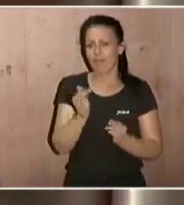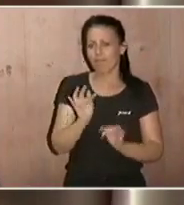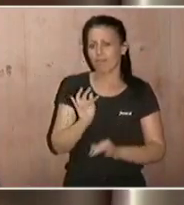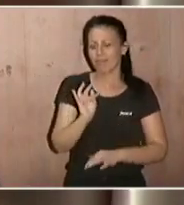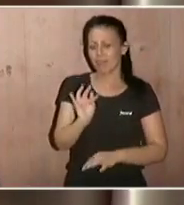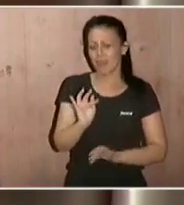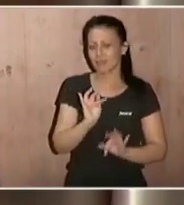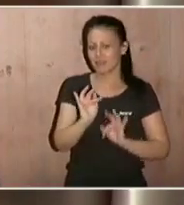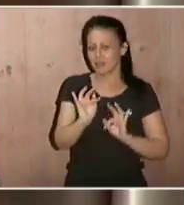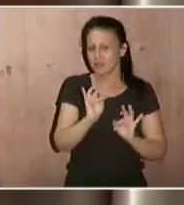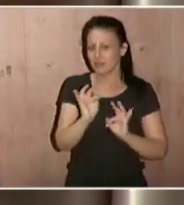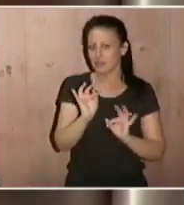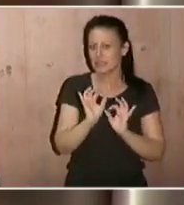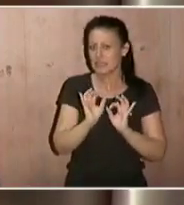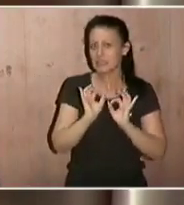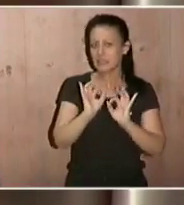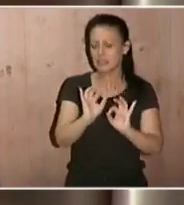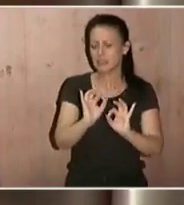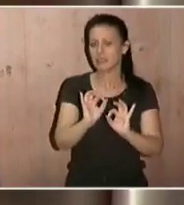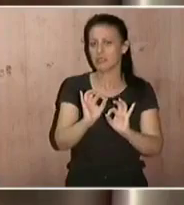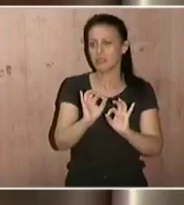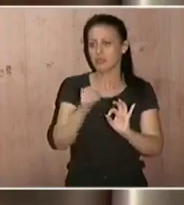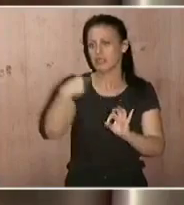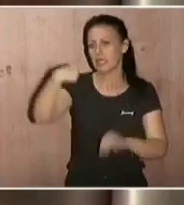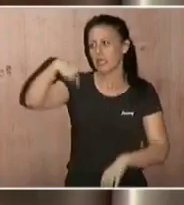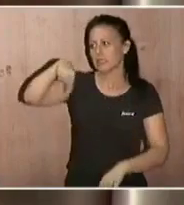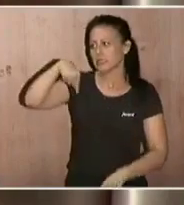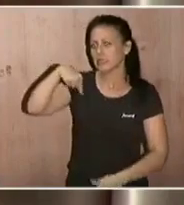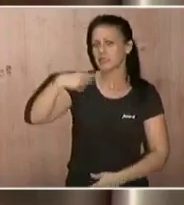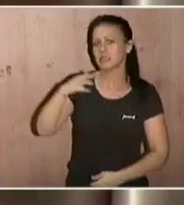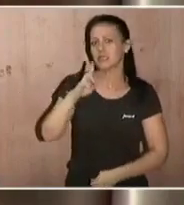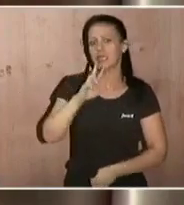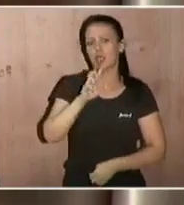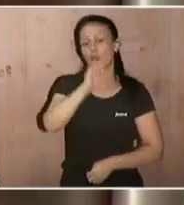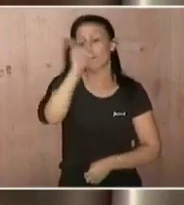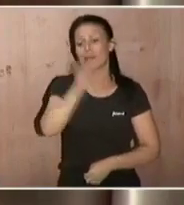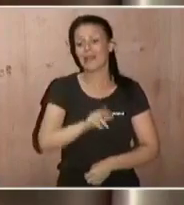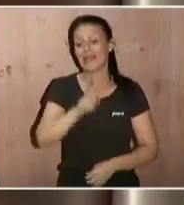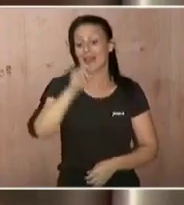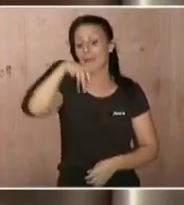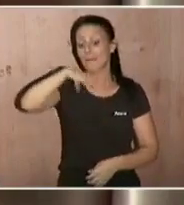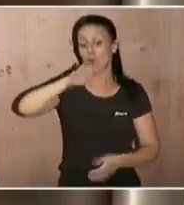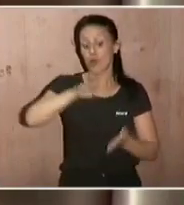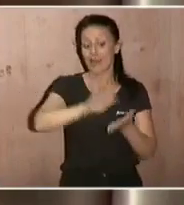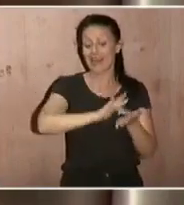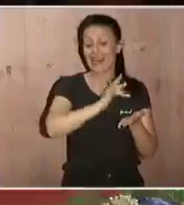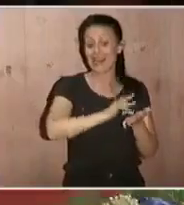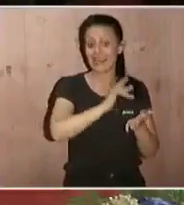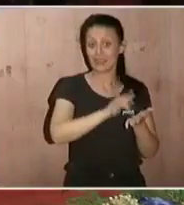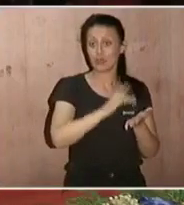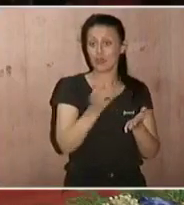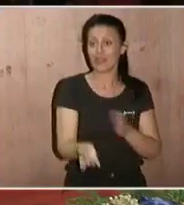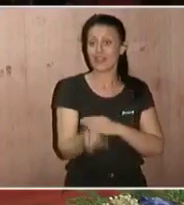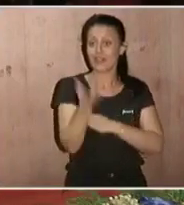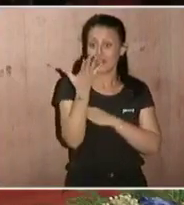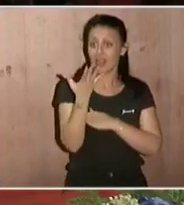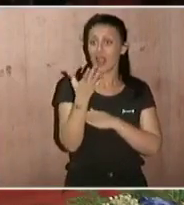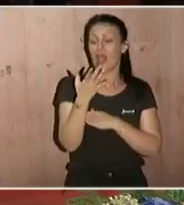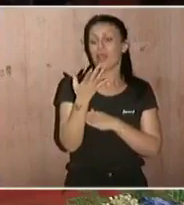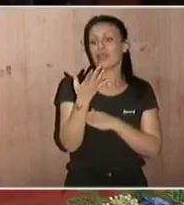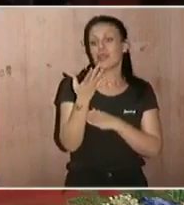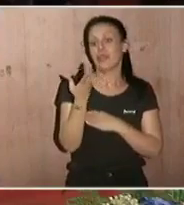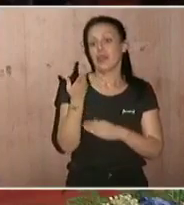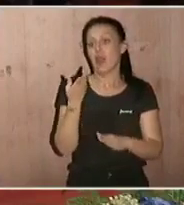discrepantes y, en concreto, la razonada en primer término de López Ramón en el artículo Ideas acerca de la intervención